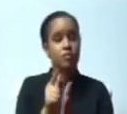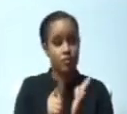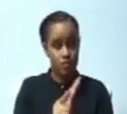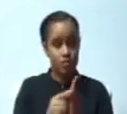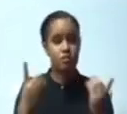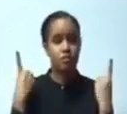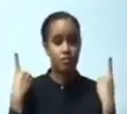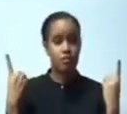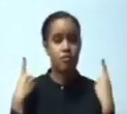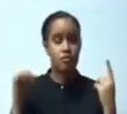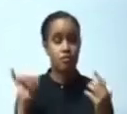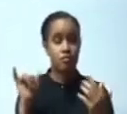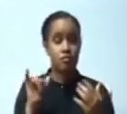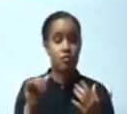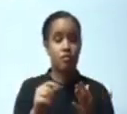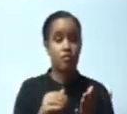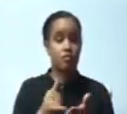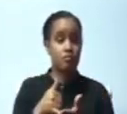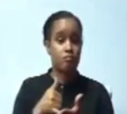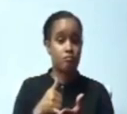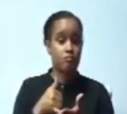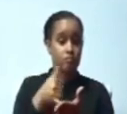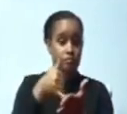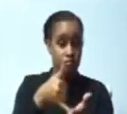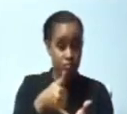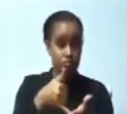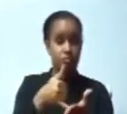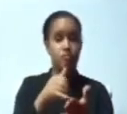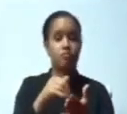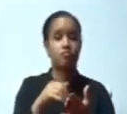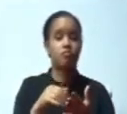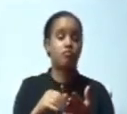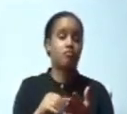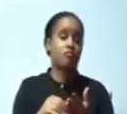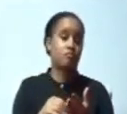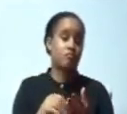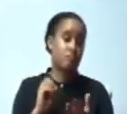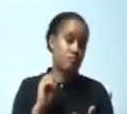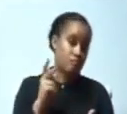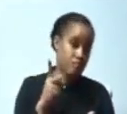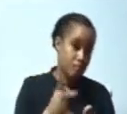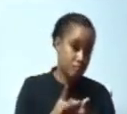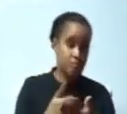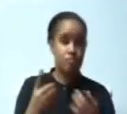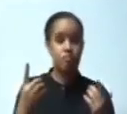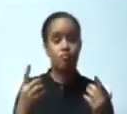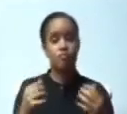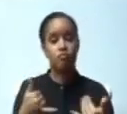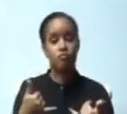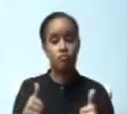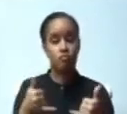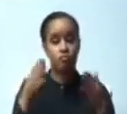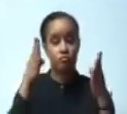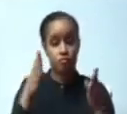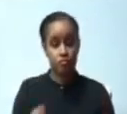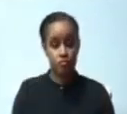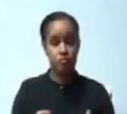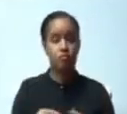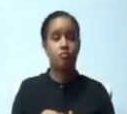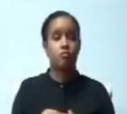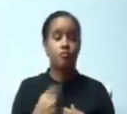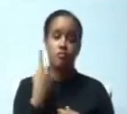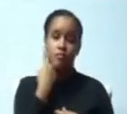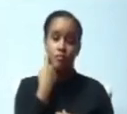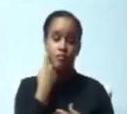aprobamos el reconocimiento a los atletas exaltados al Salón de la Fama, acabamos